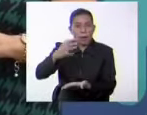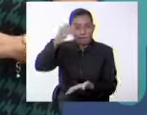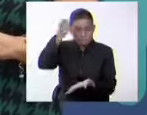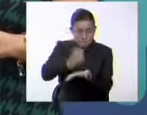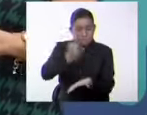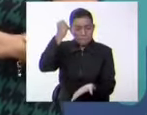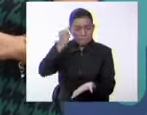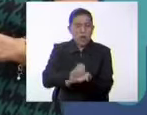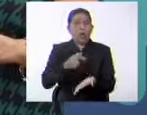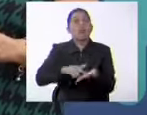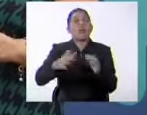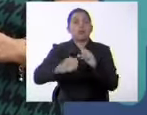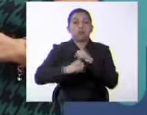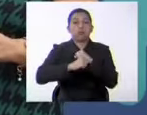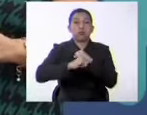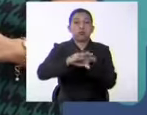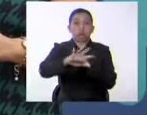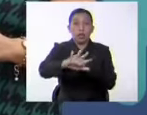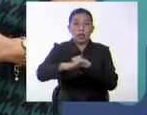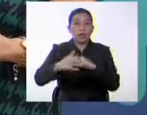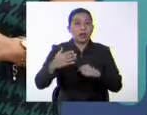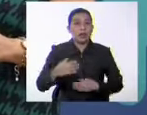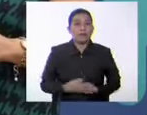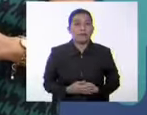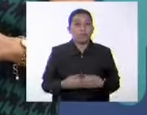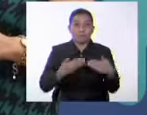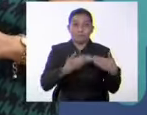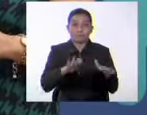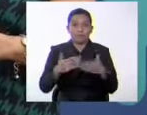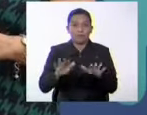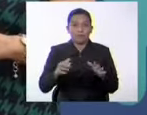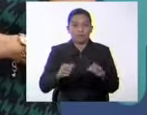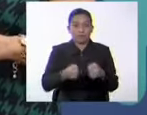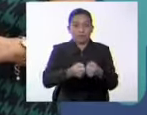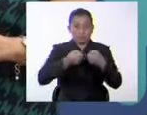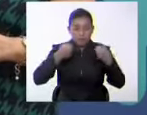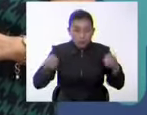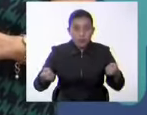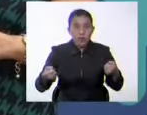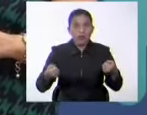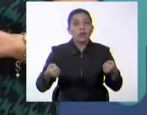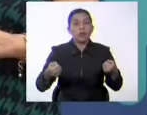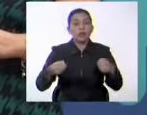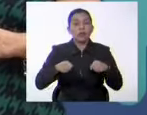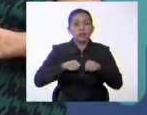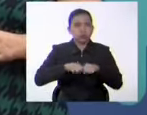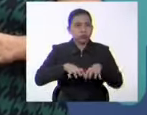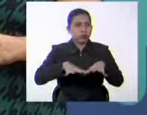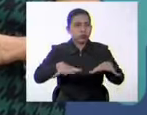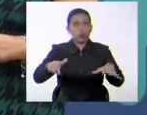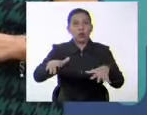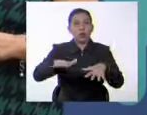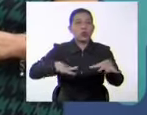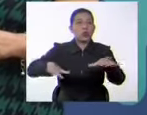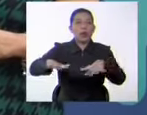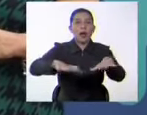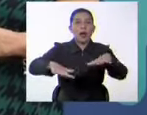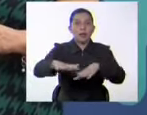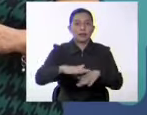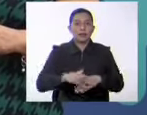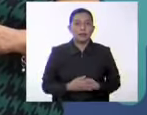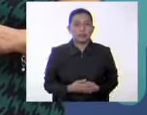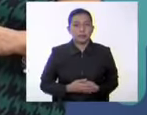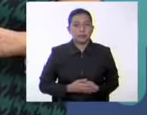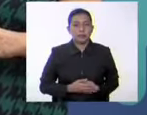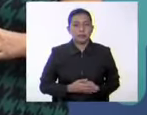diferentes a los diferentes lugares que antes se llamaban provincias, ¿verdad? Entonces,